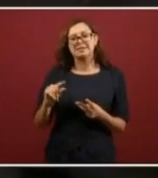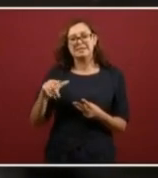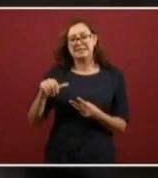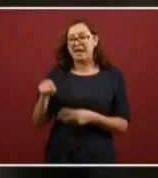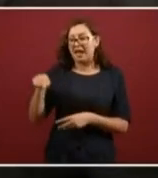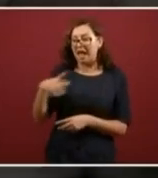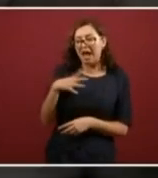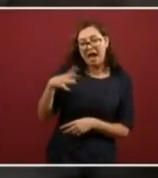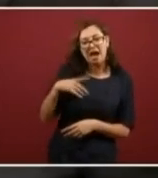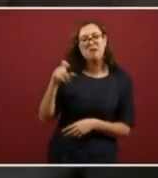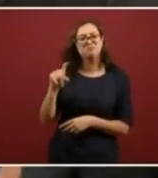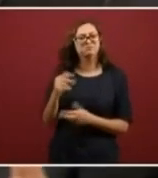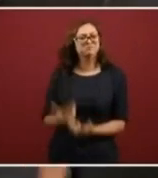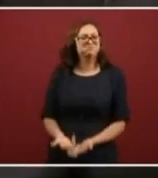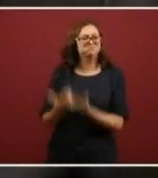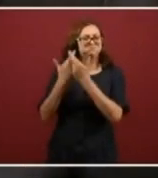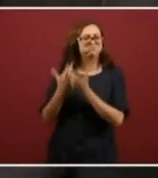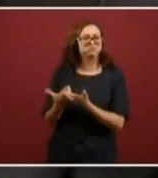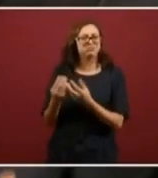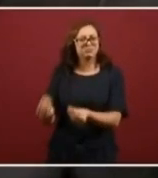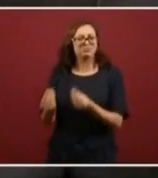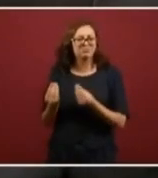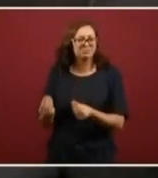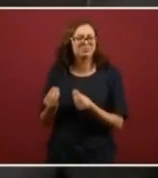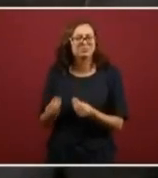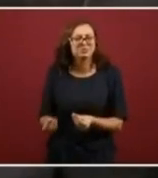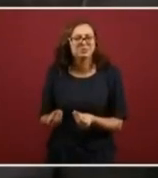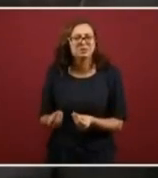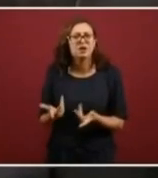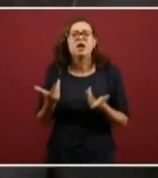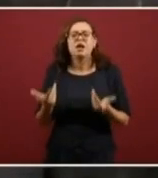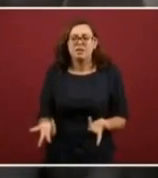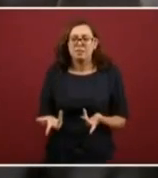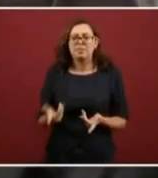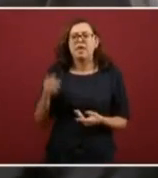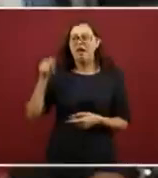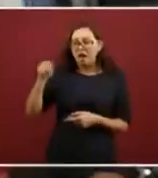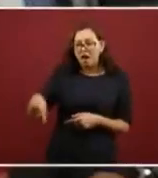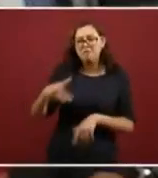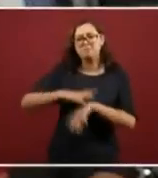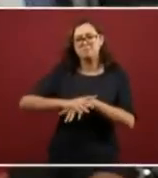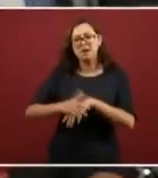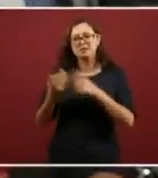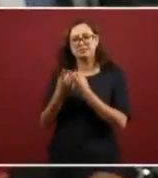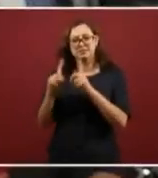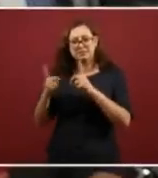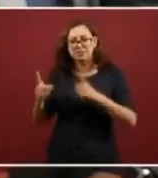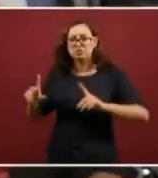Entonces, y se puede desarrollar una ganadería